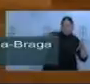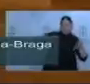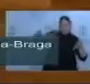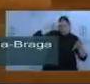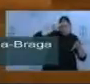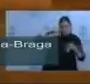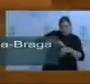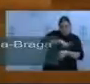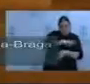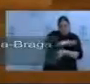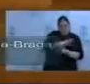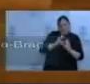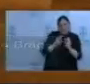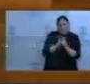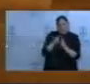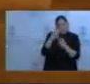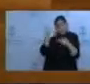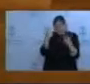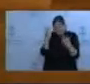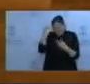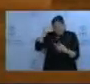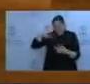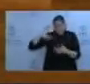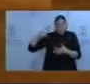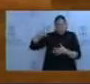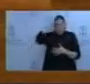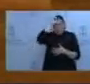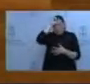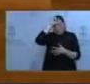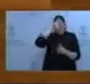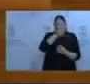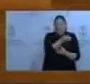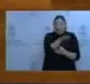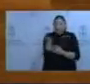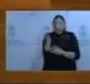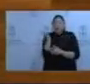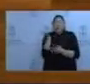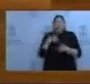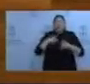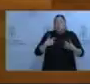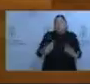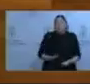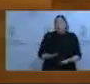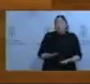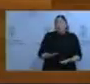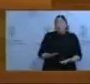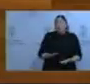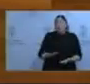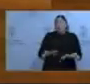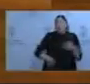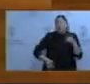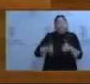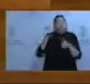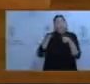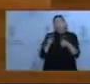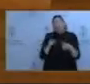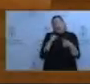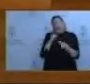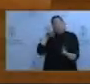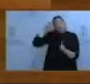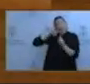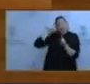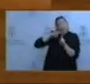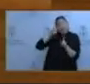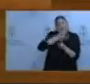público. Ya conocen nuestra opinión, el resto de los grupos parlamentarios, que algunos coincidimos con esa idea. Y no ese es el debate que pretendemos hoy con